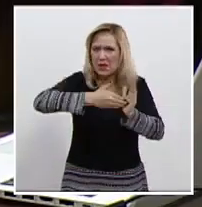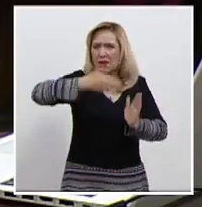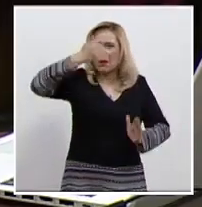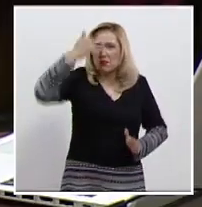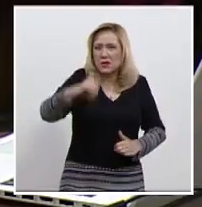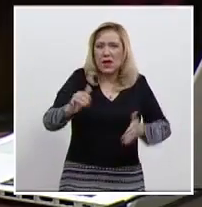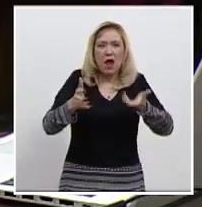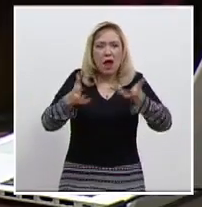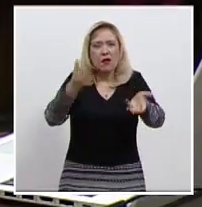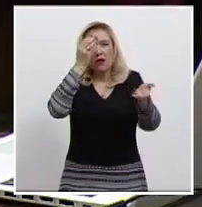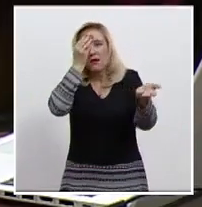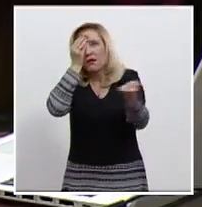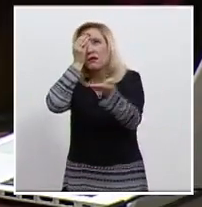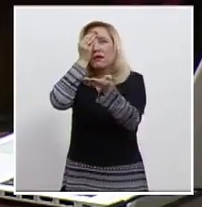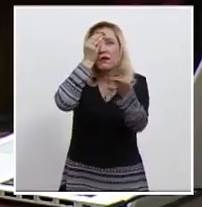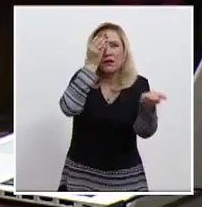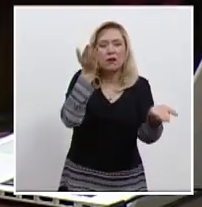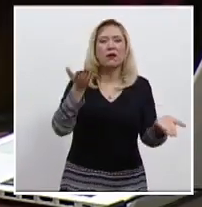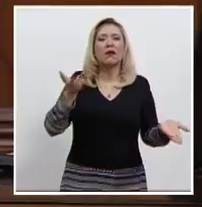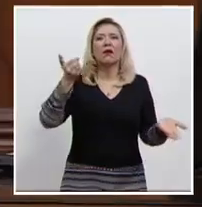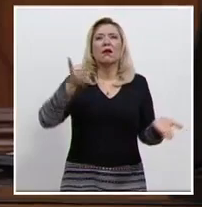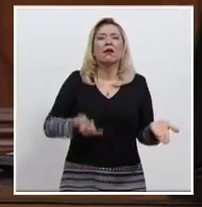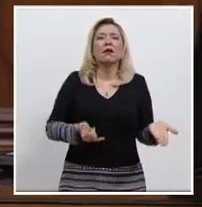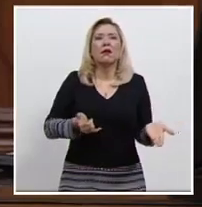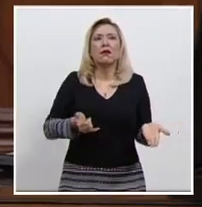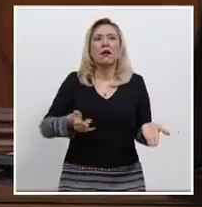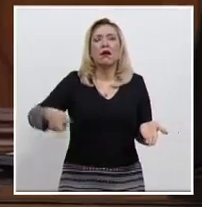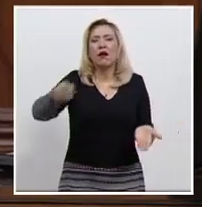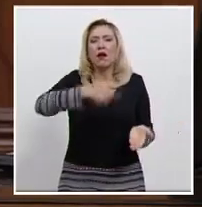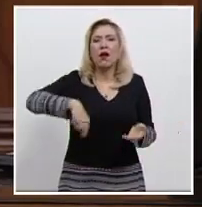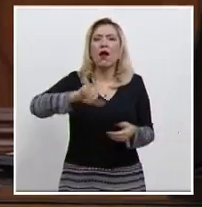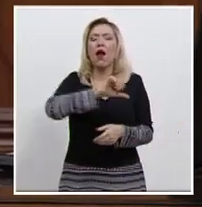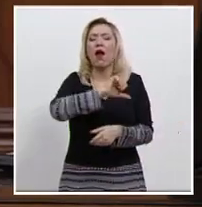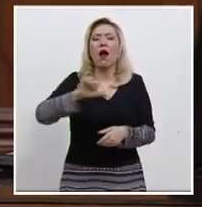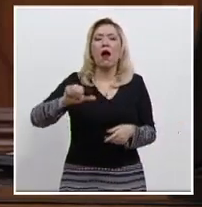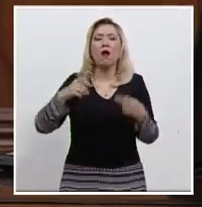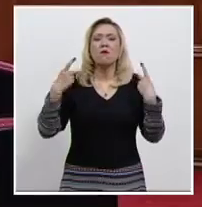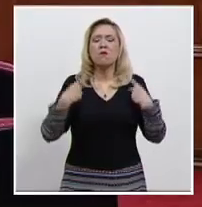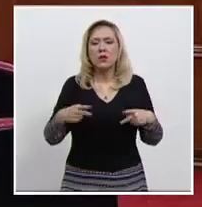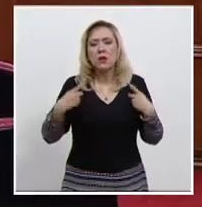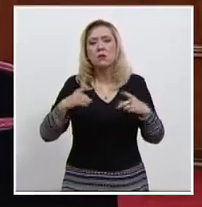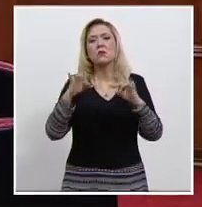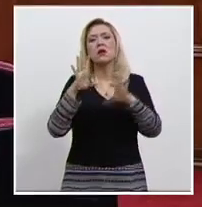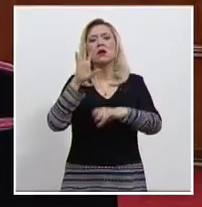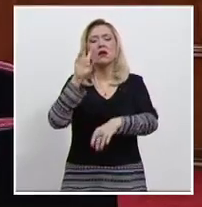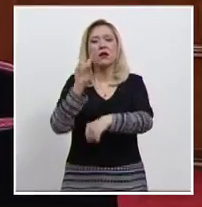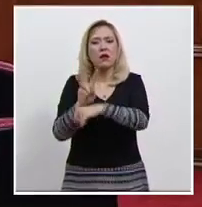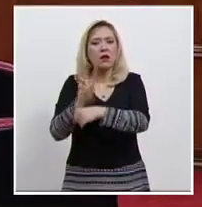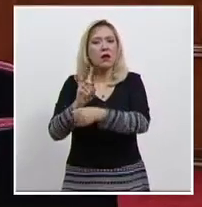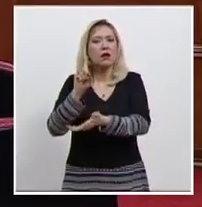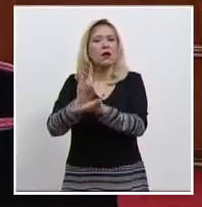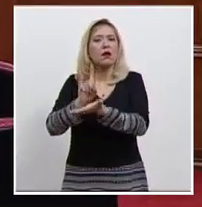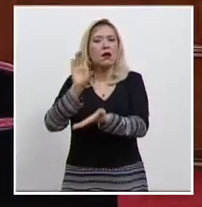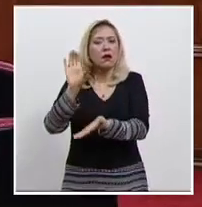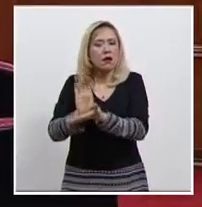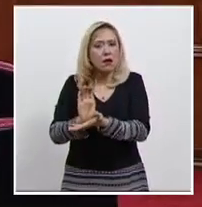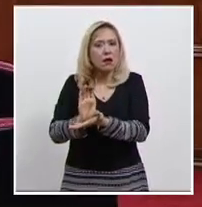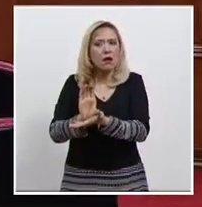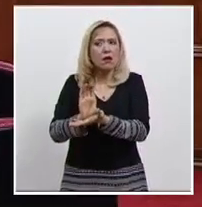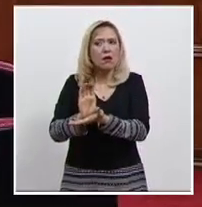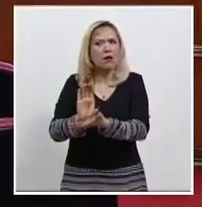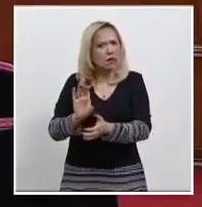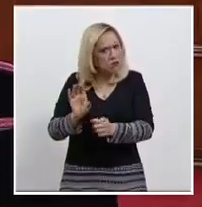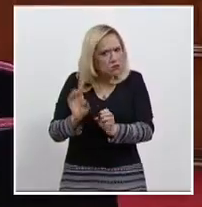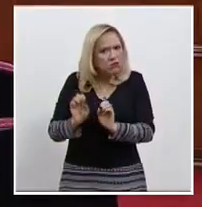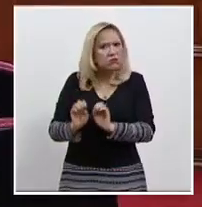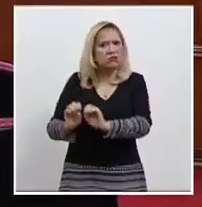espacios públicos, así como a las personas responsables de la guardia y custodia de personas con alguna discapacidad y que las dejaran trasladarse